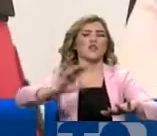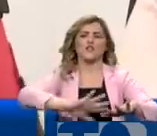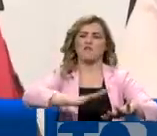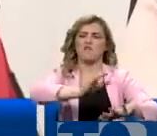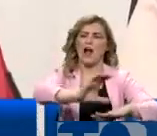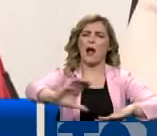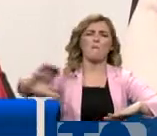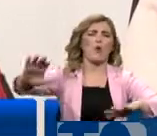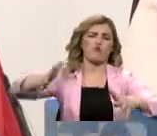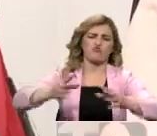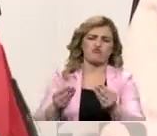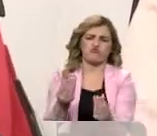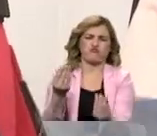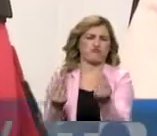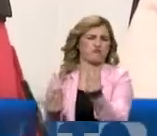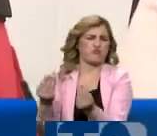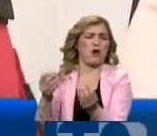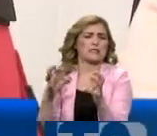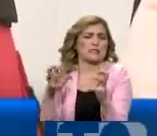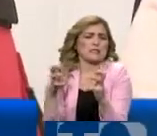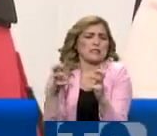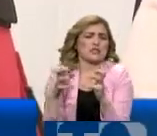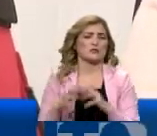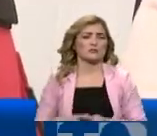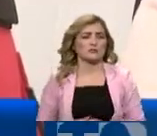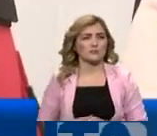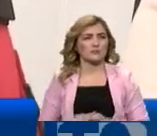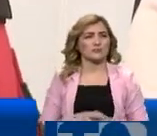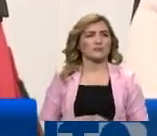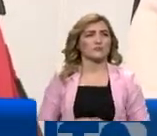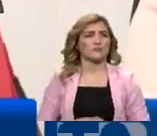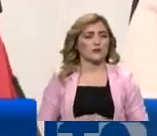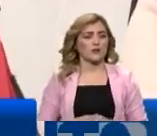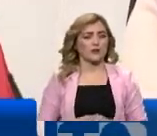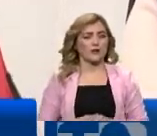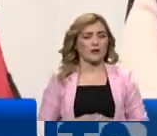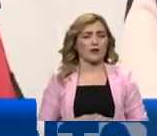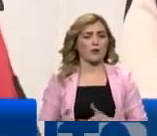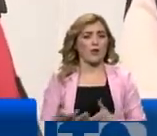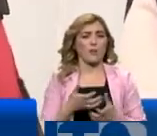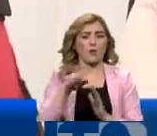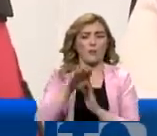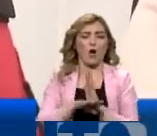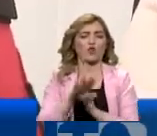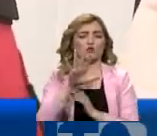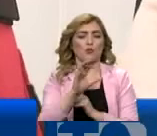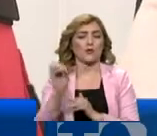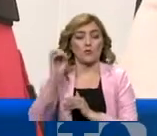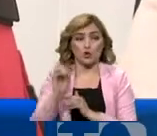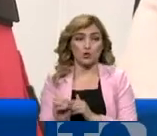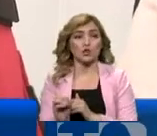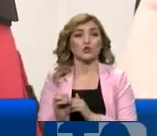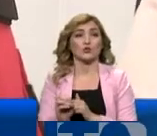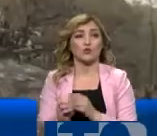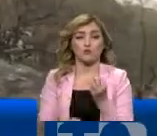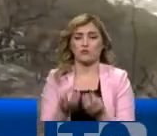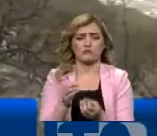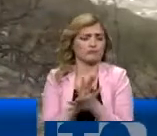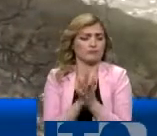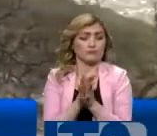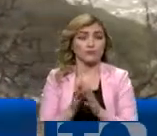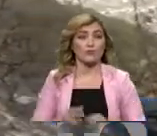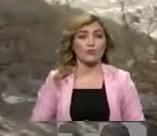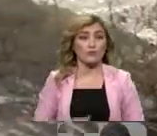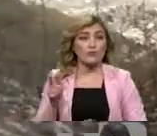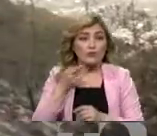El día de hoy hemos disminuido al 50% nuestro contingente de respuesta, considerando que no tenemos líneas de fuego.